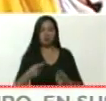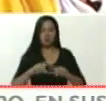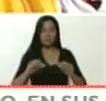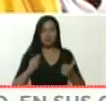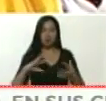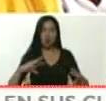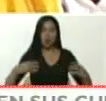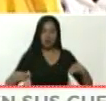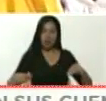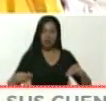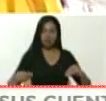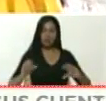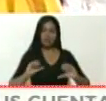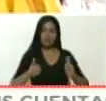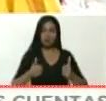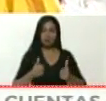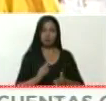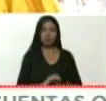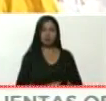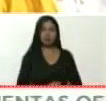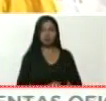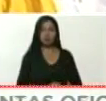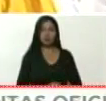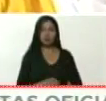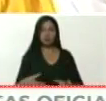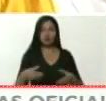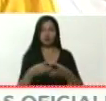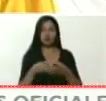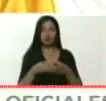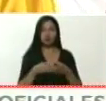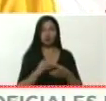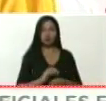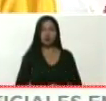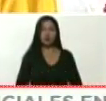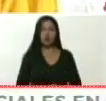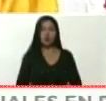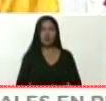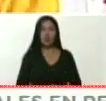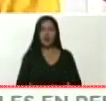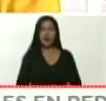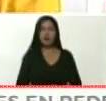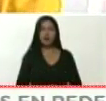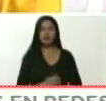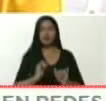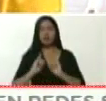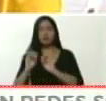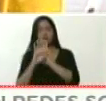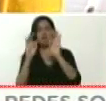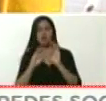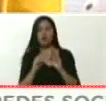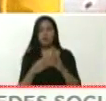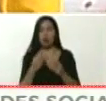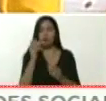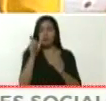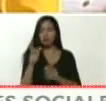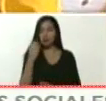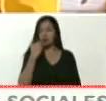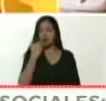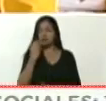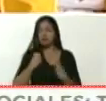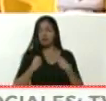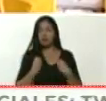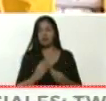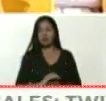con el concepto de un comité local formado por los vecinos, el Consejo Comunal, etcétera,